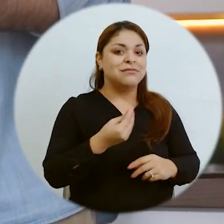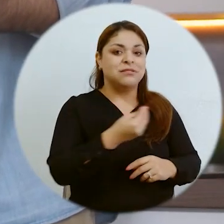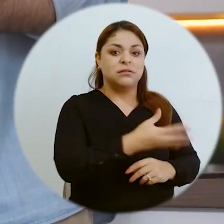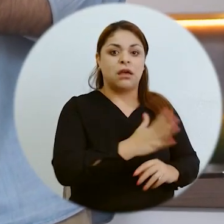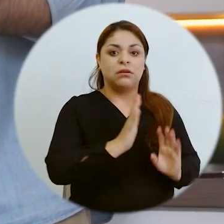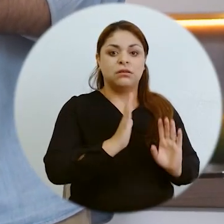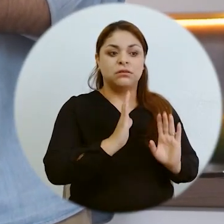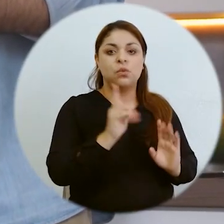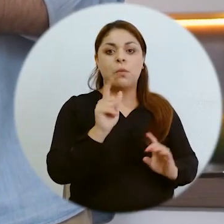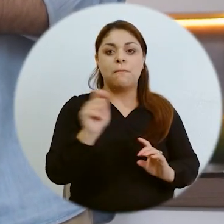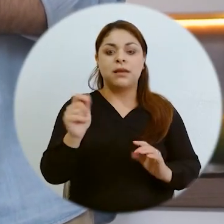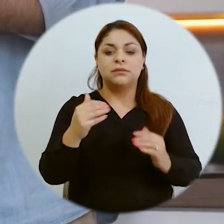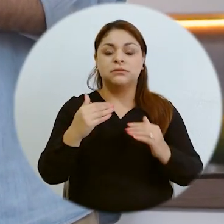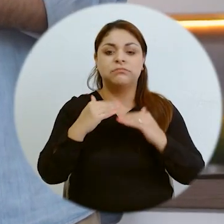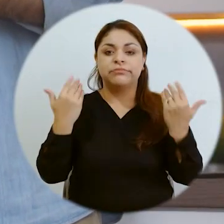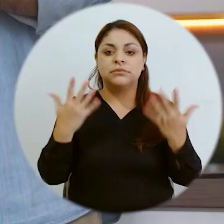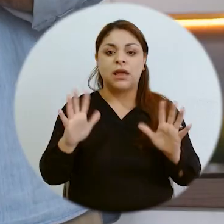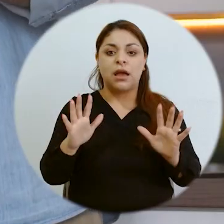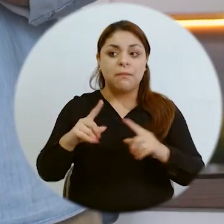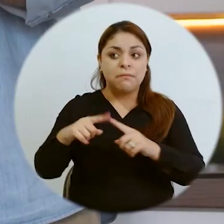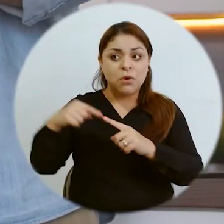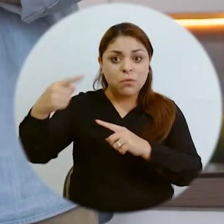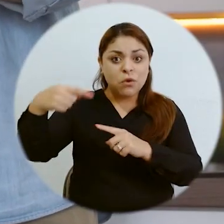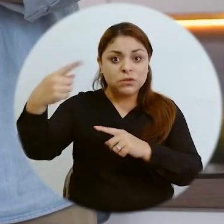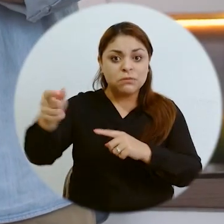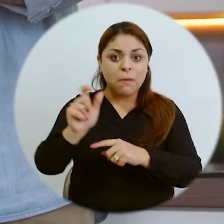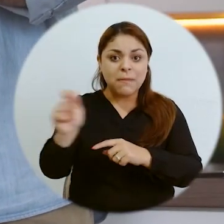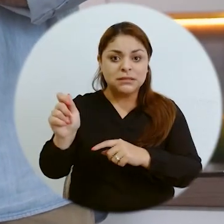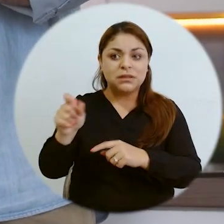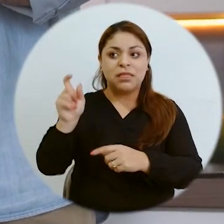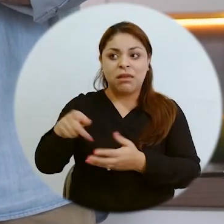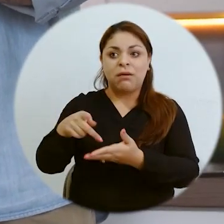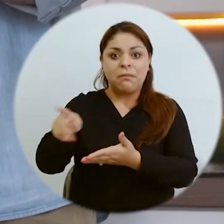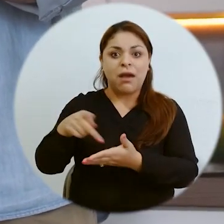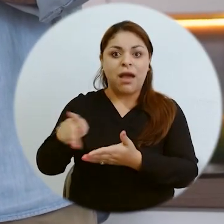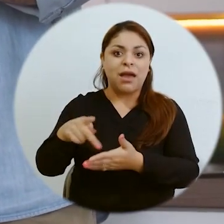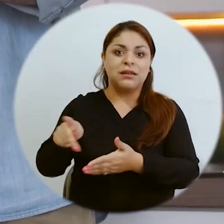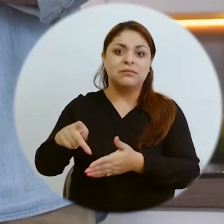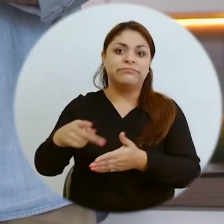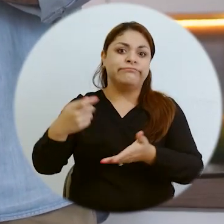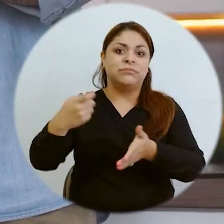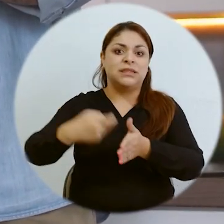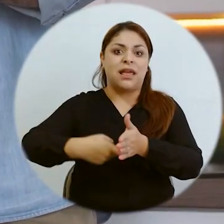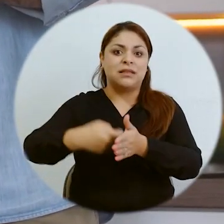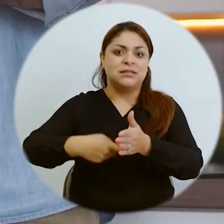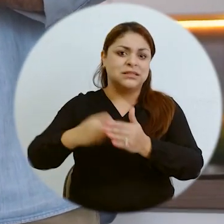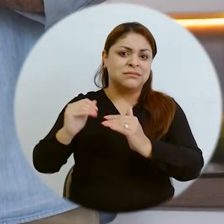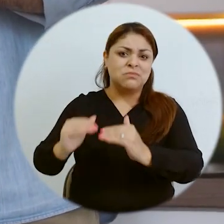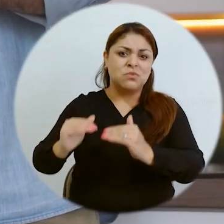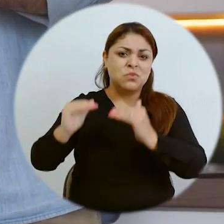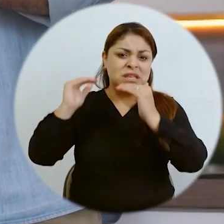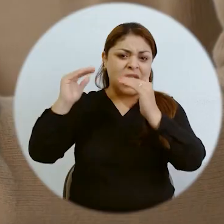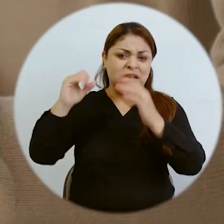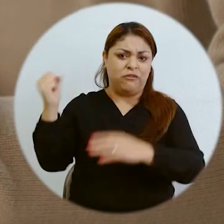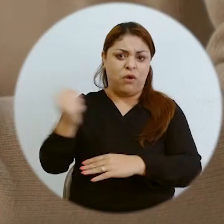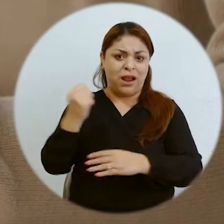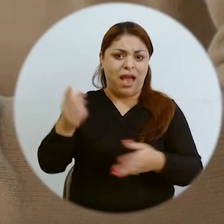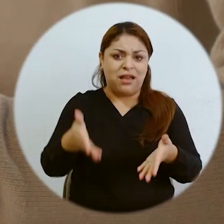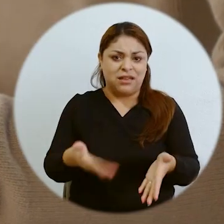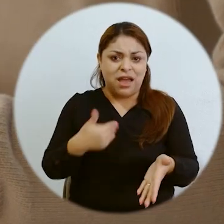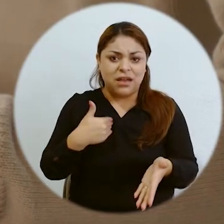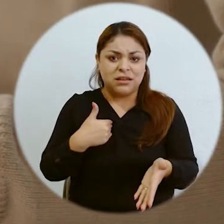mes, pero el resto de los meses va a tener que pagar tasas de interés abusivamente altas, como aquí las hay, y entonces más bien